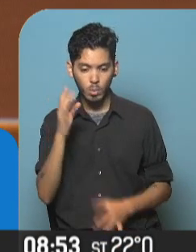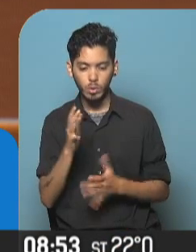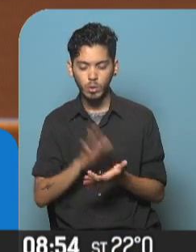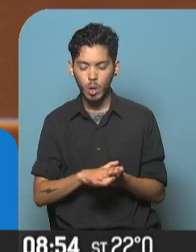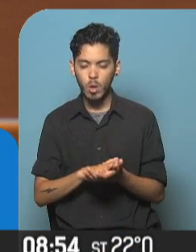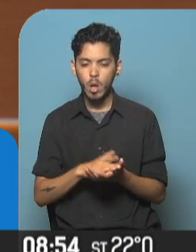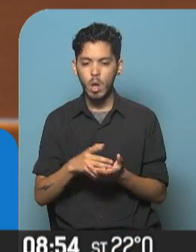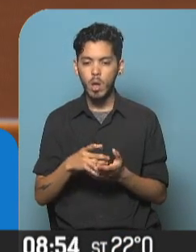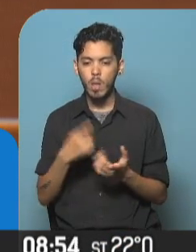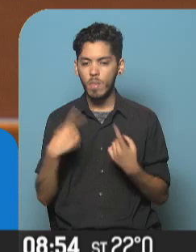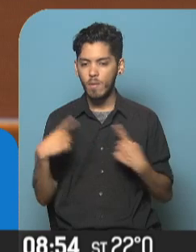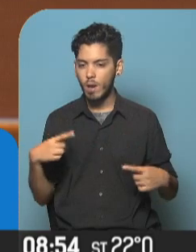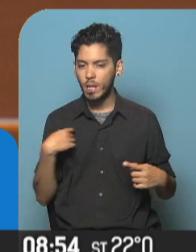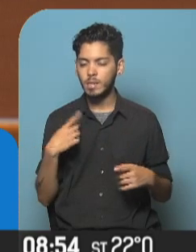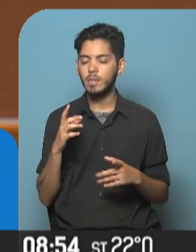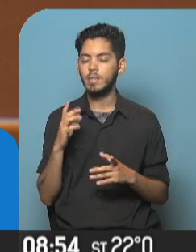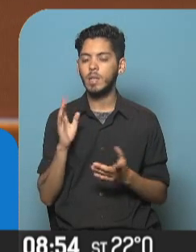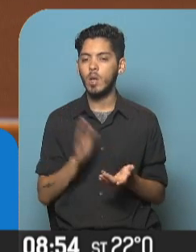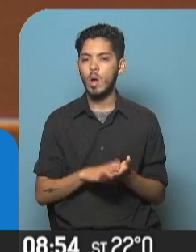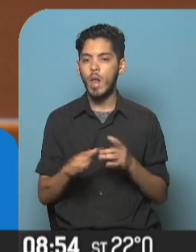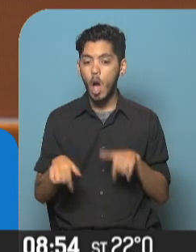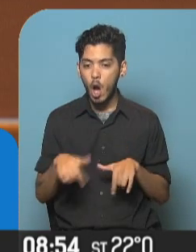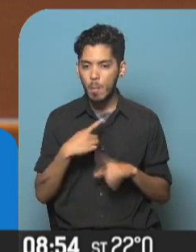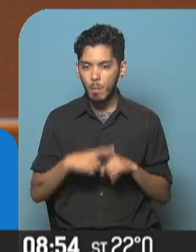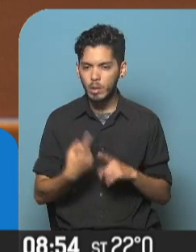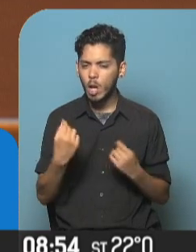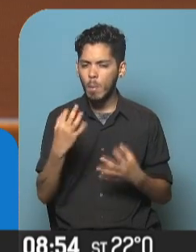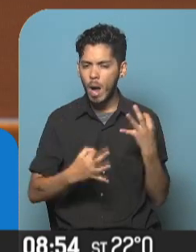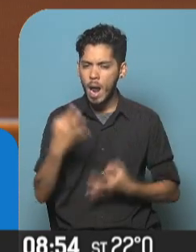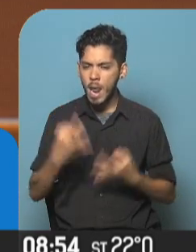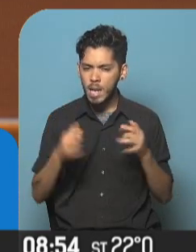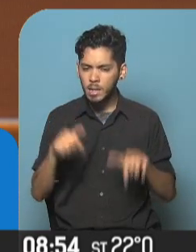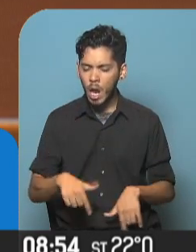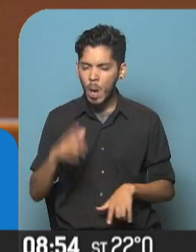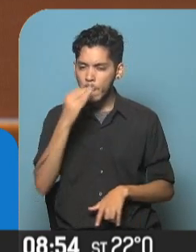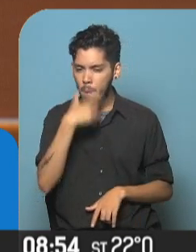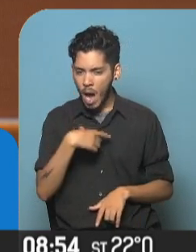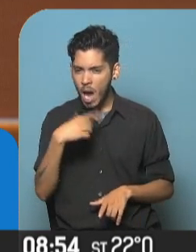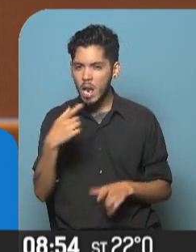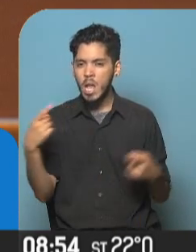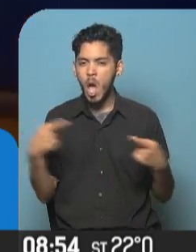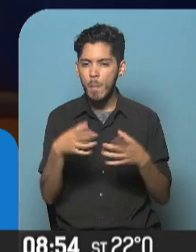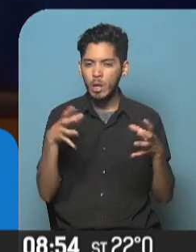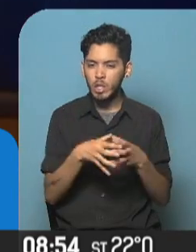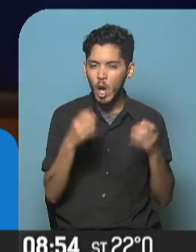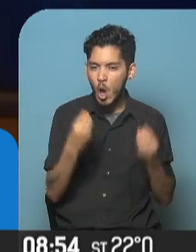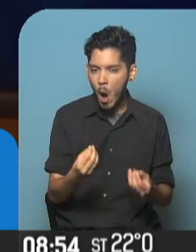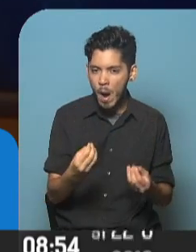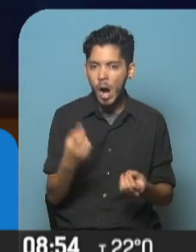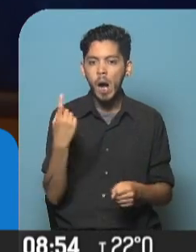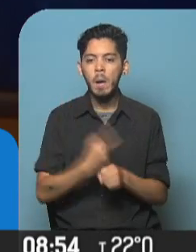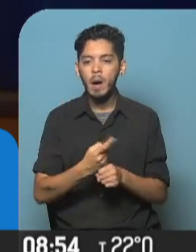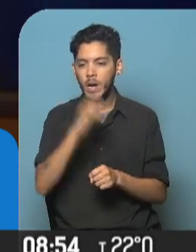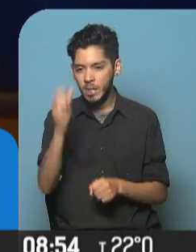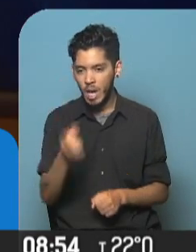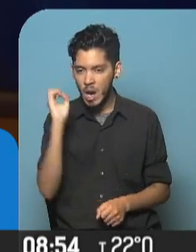política que hoy hoy atraviesa la república argentina como lo analizan hoy al gobierno de macri como analizan a la oposición bueno primero es cierto